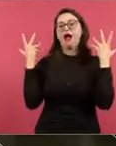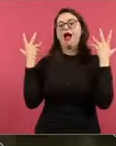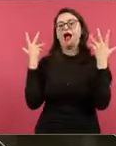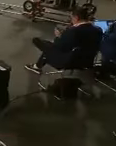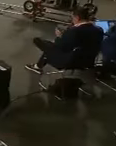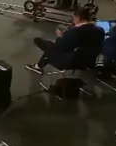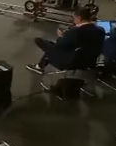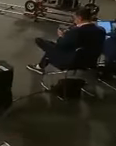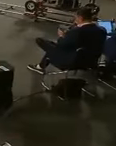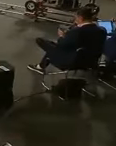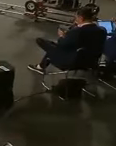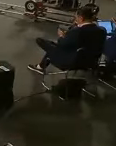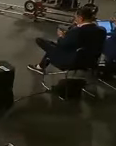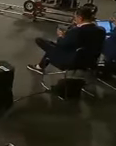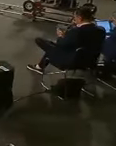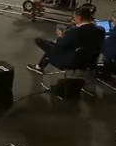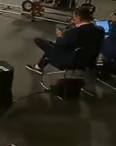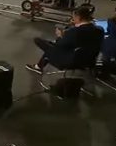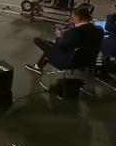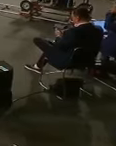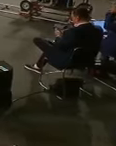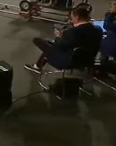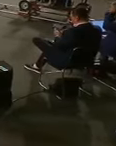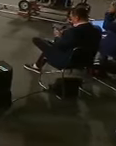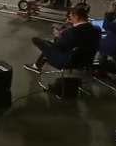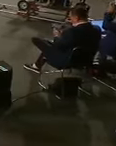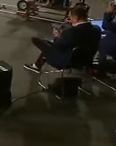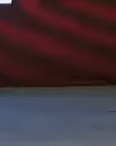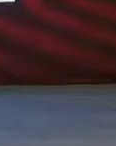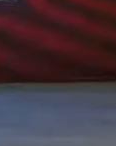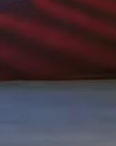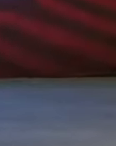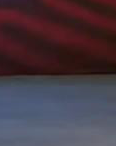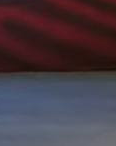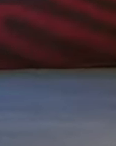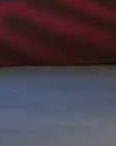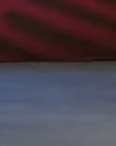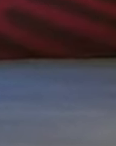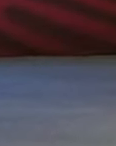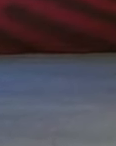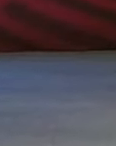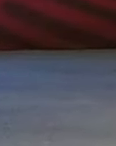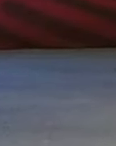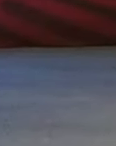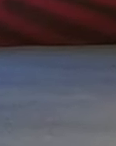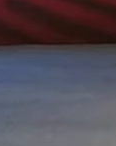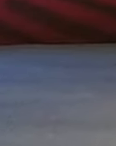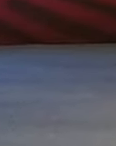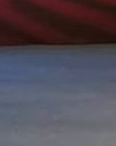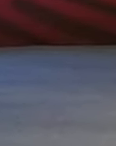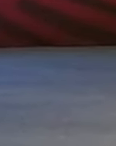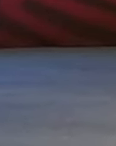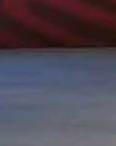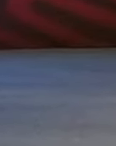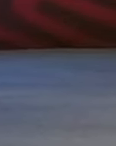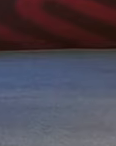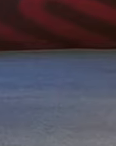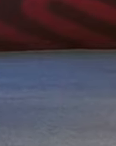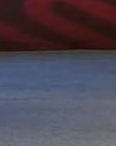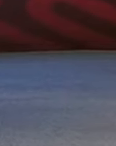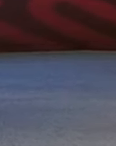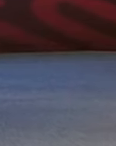es que había un titipuchal de comunidades y efectivamente está plagado de sitios arqueológicos y es un lugar de